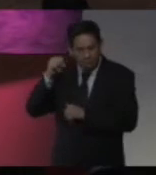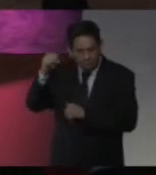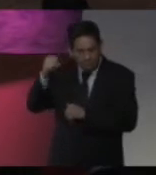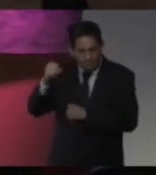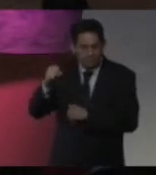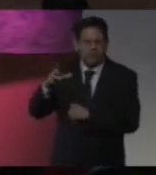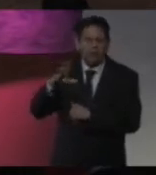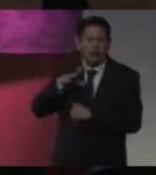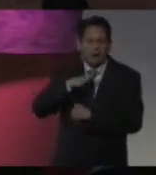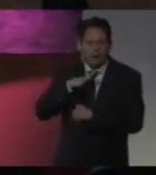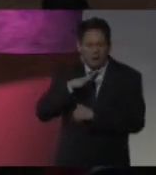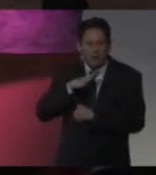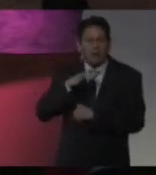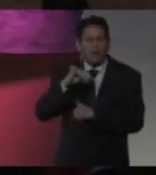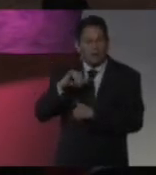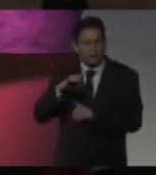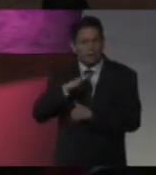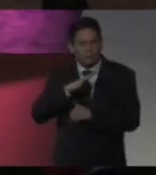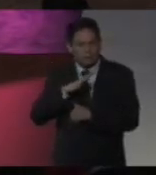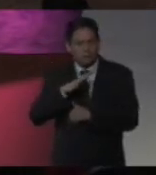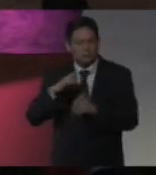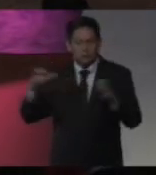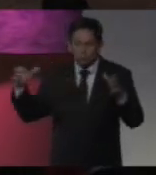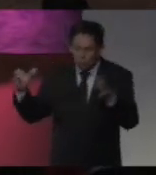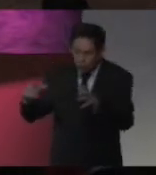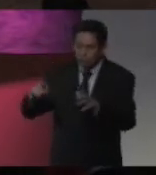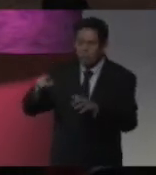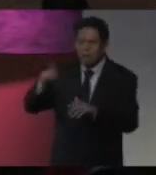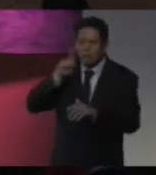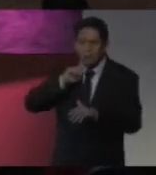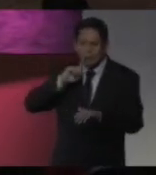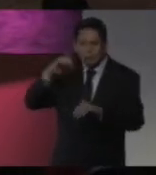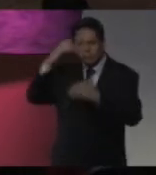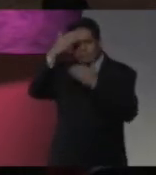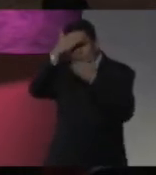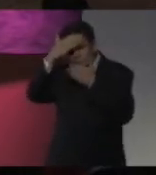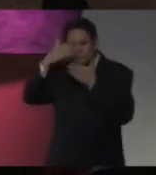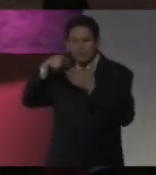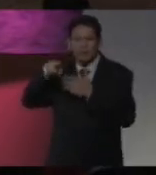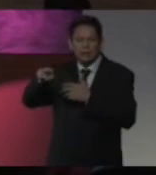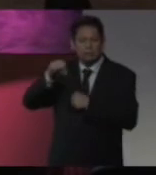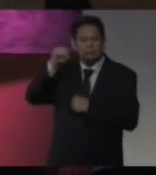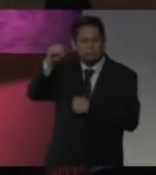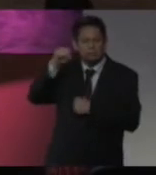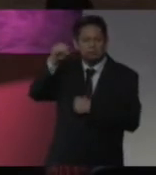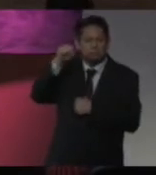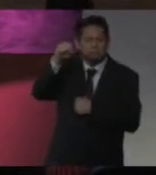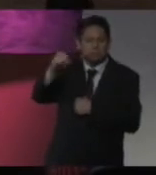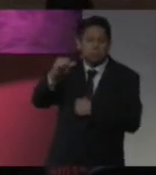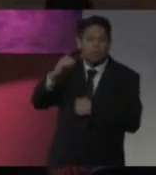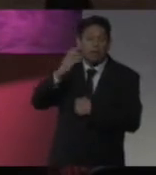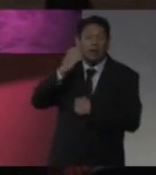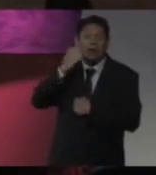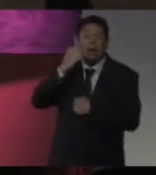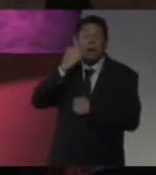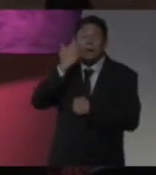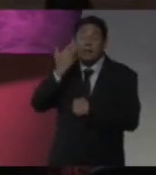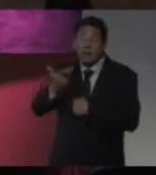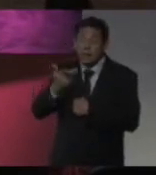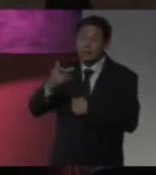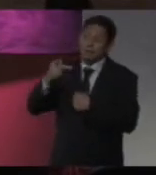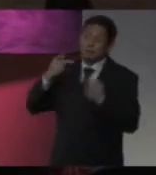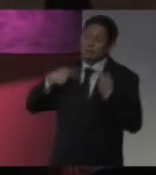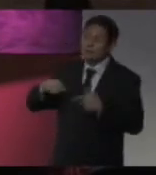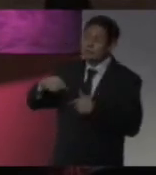un feminismo indígena, comunitario, zapatista, que está ofreciendo alternativas para la